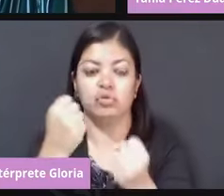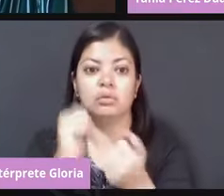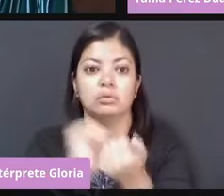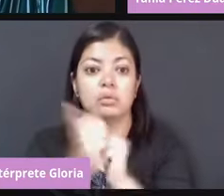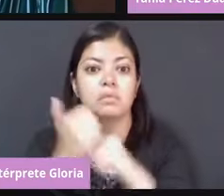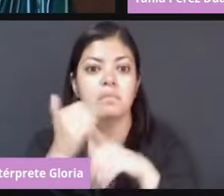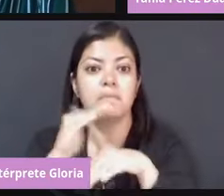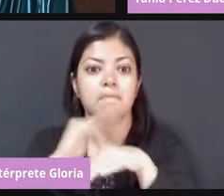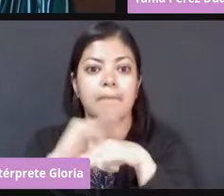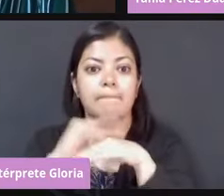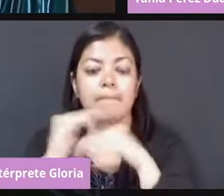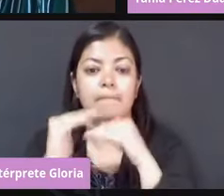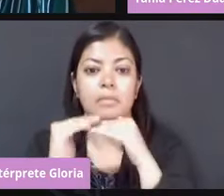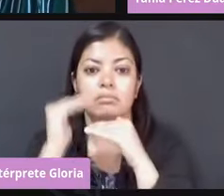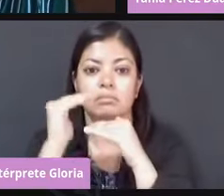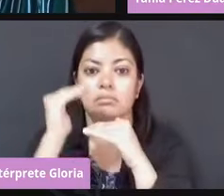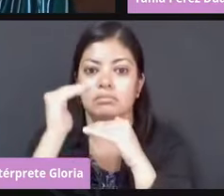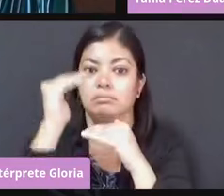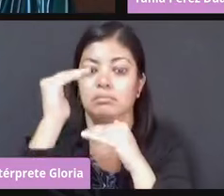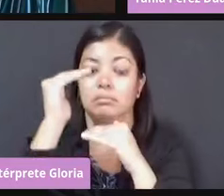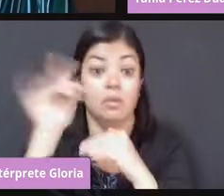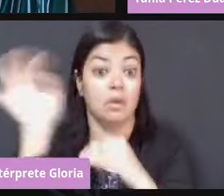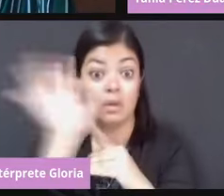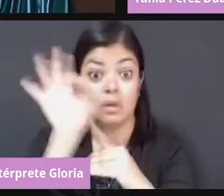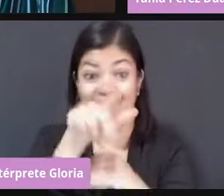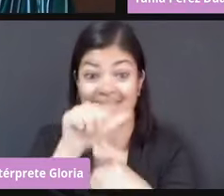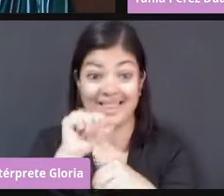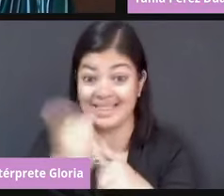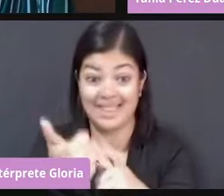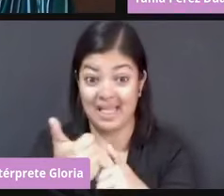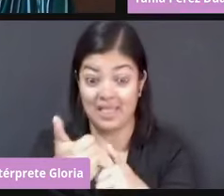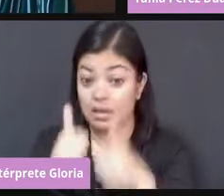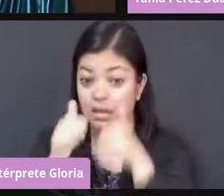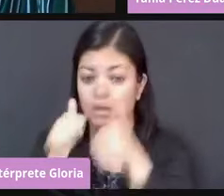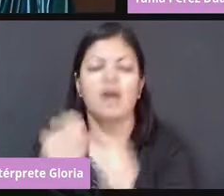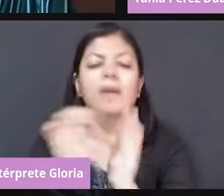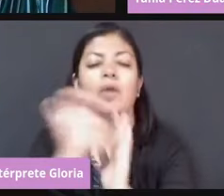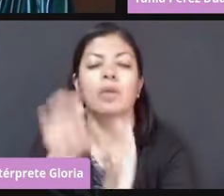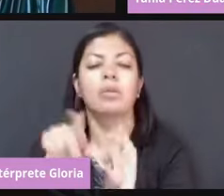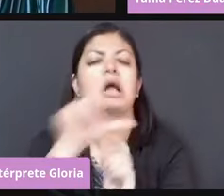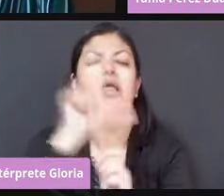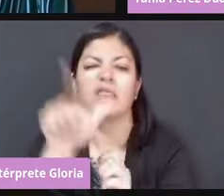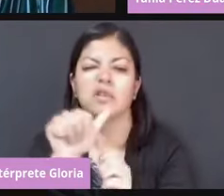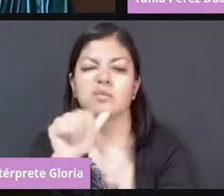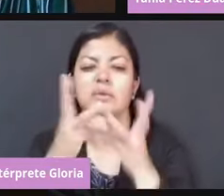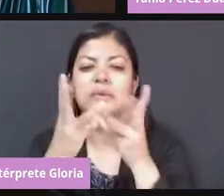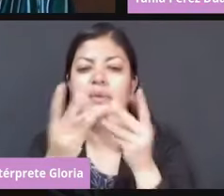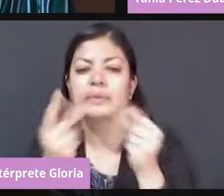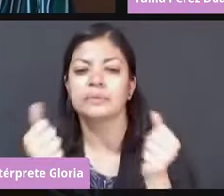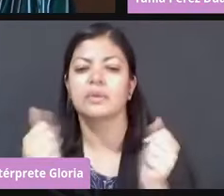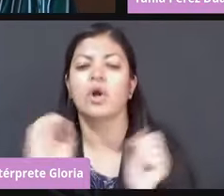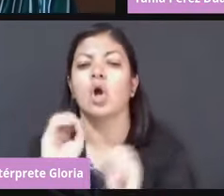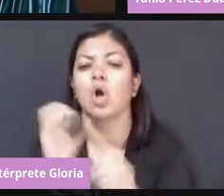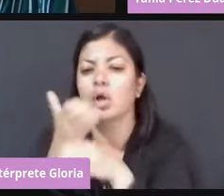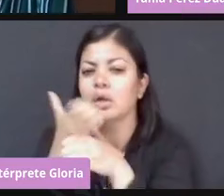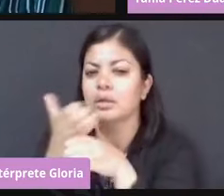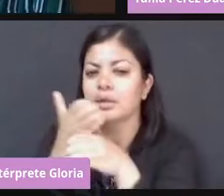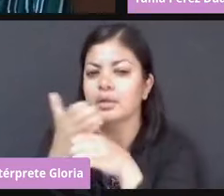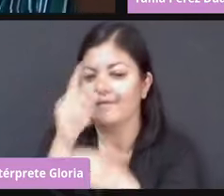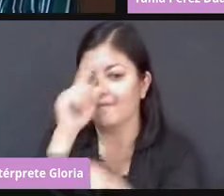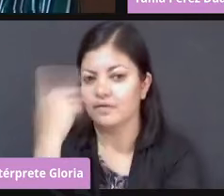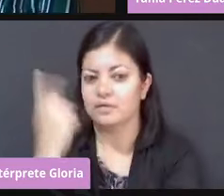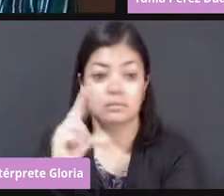realmente si no se trata como tal, no es como una fase, no es como que, bueno, luego desaparece o luego se me quitará. Normalmente va